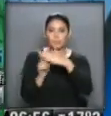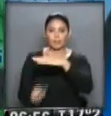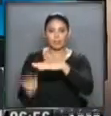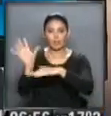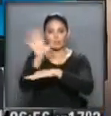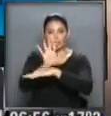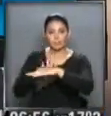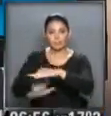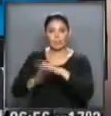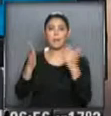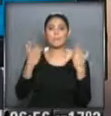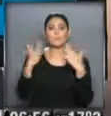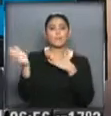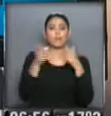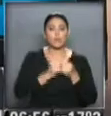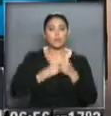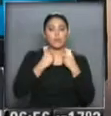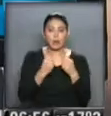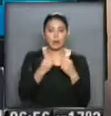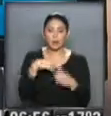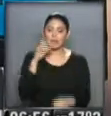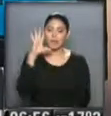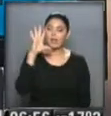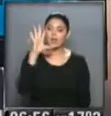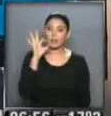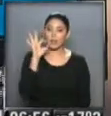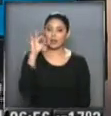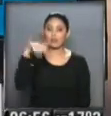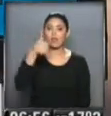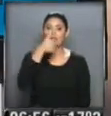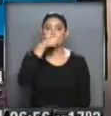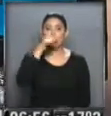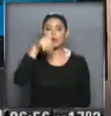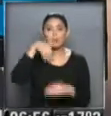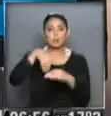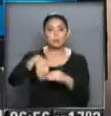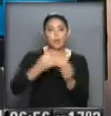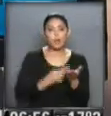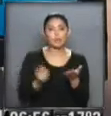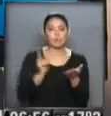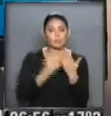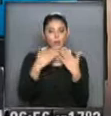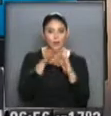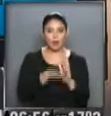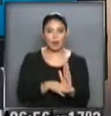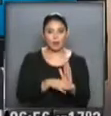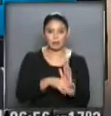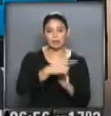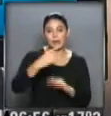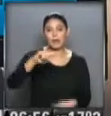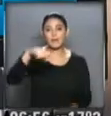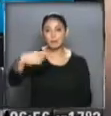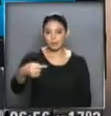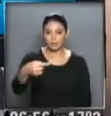muy fuertes del oeste-sudoeste. Hay que tener en cuenta que a partir del domingo habrá un nuevo descenso de las temperaturas, y la semana entrante,